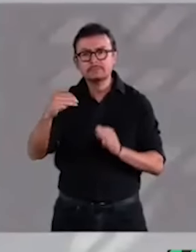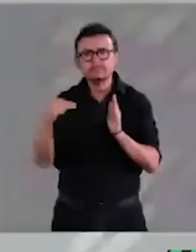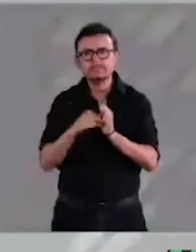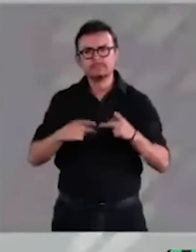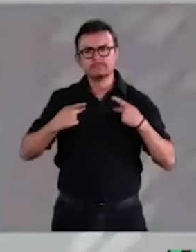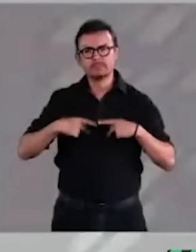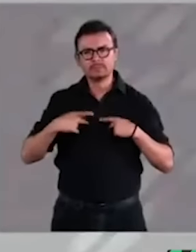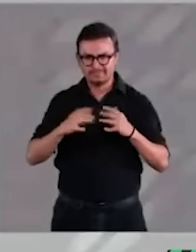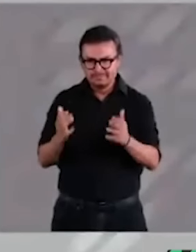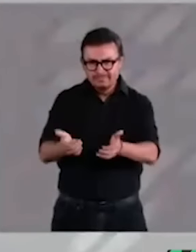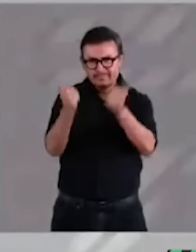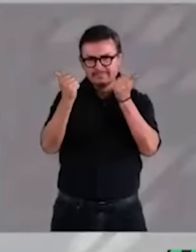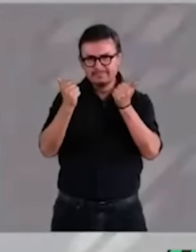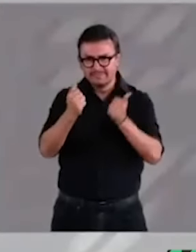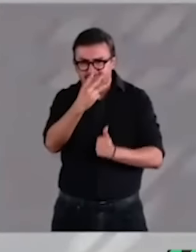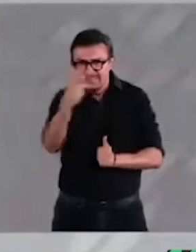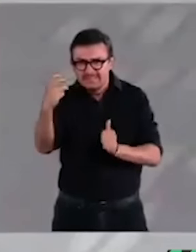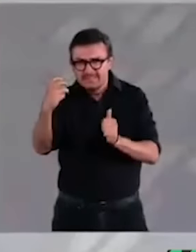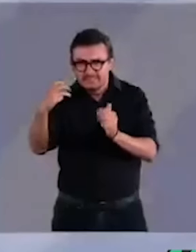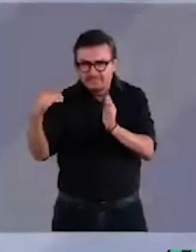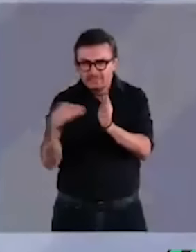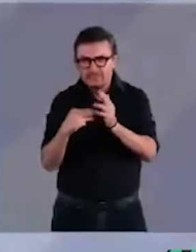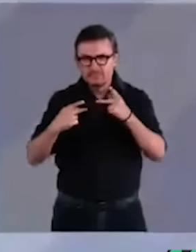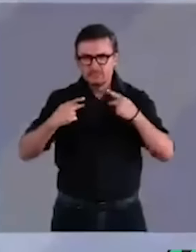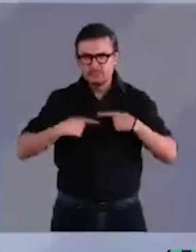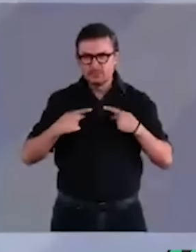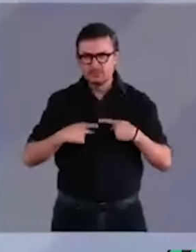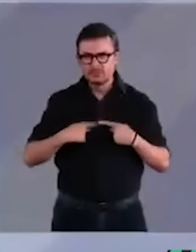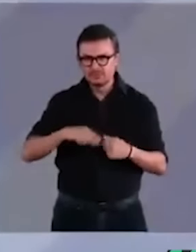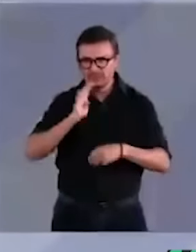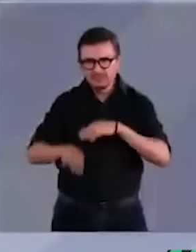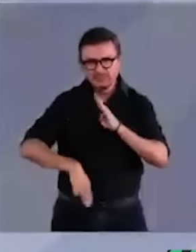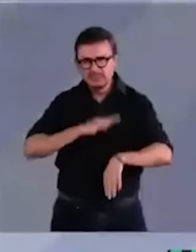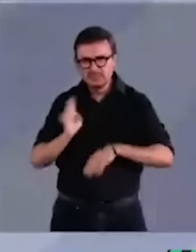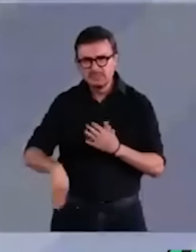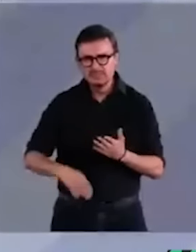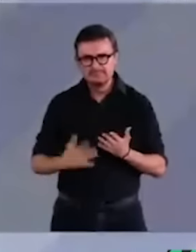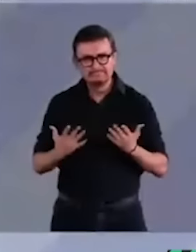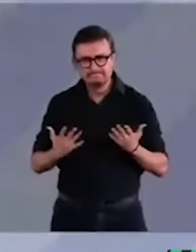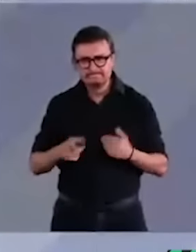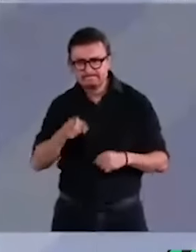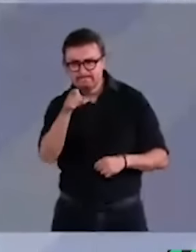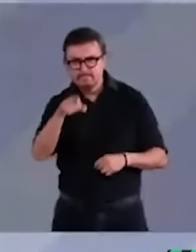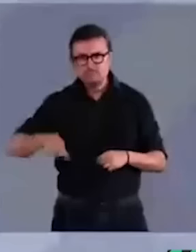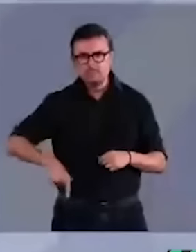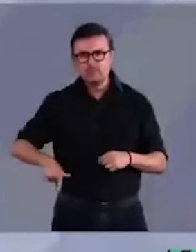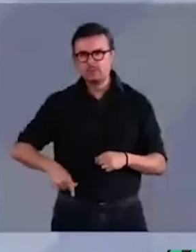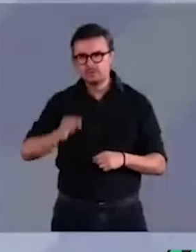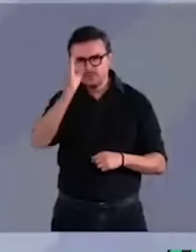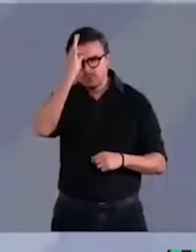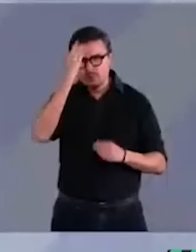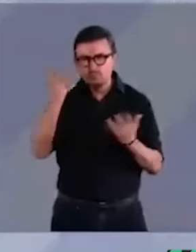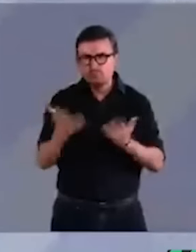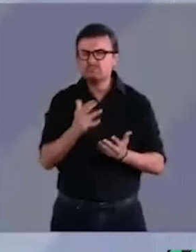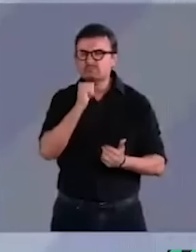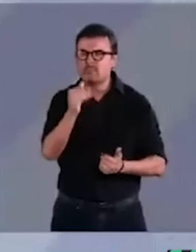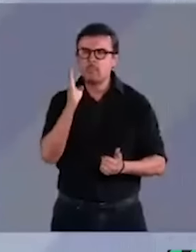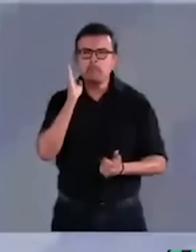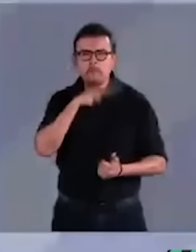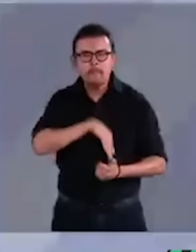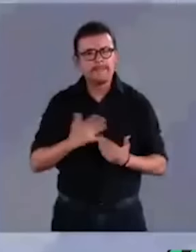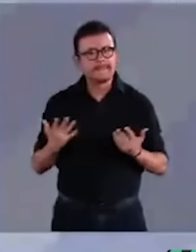personas, 300,000 personas que perdieron un ser querido por la ineptitud e incapacidad de este gobierno. Entonces, la